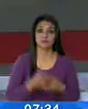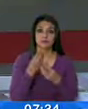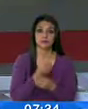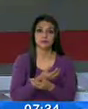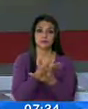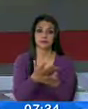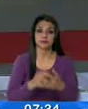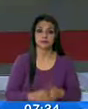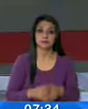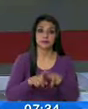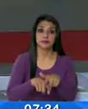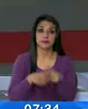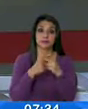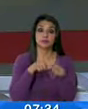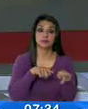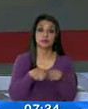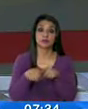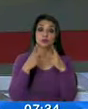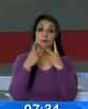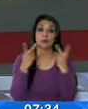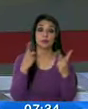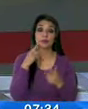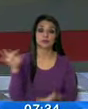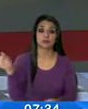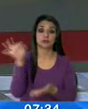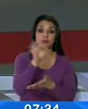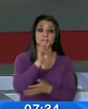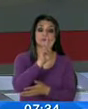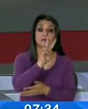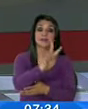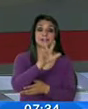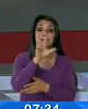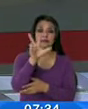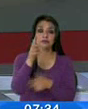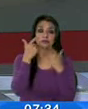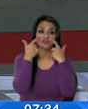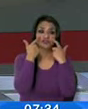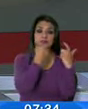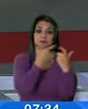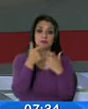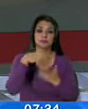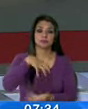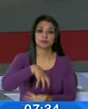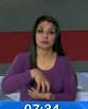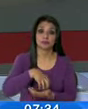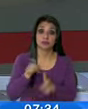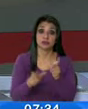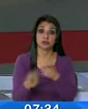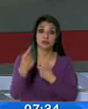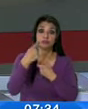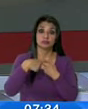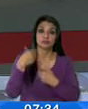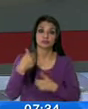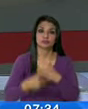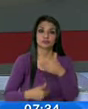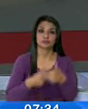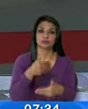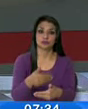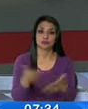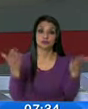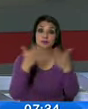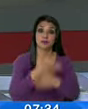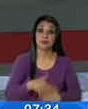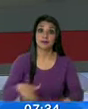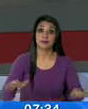abrió el concurso público para elegir a 23 fiscales provinciales. Quienes se postulen deberán seguir todo un proceso y el listado final se